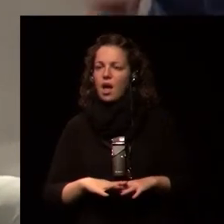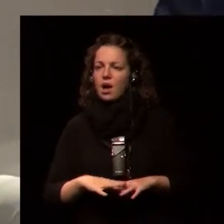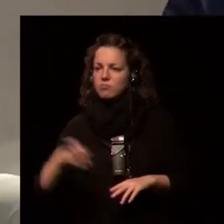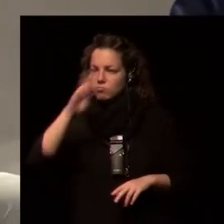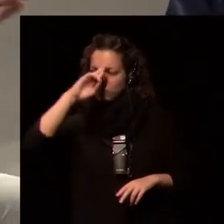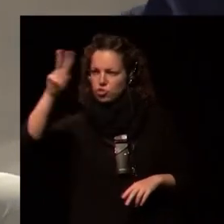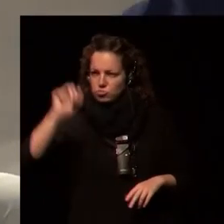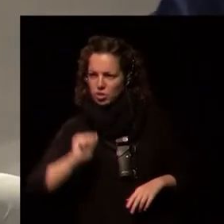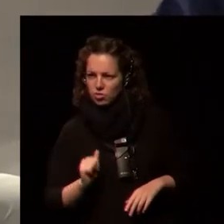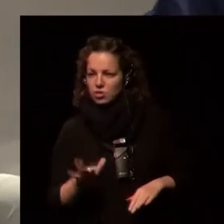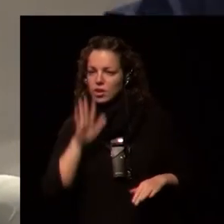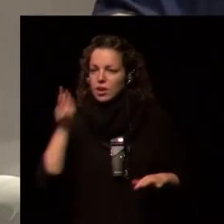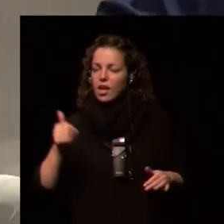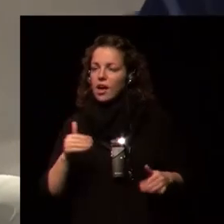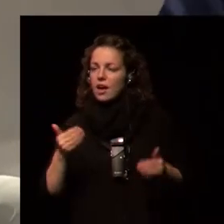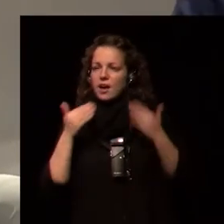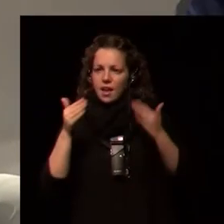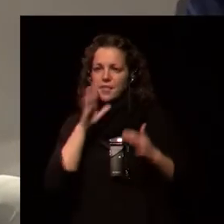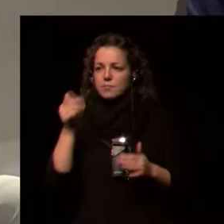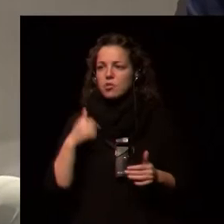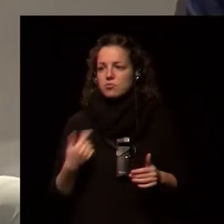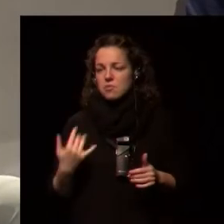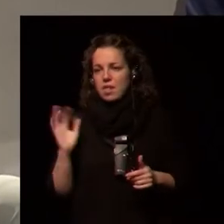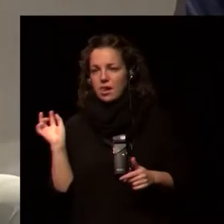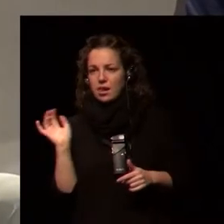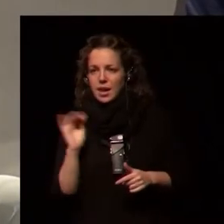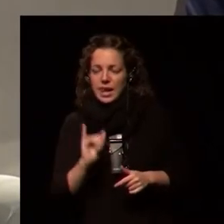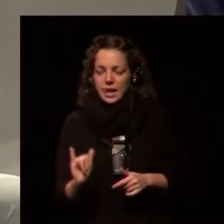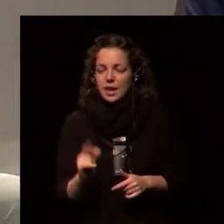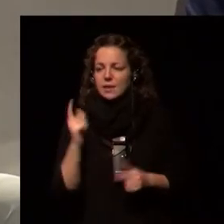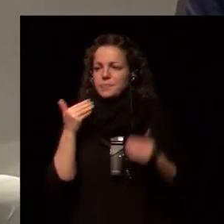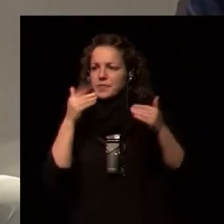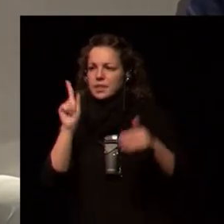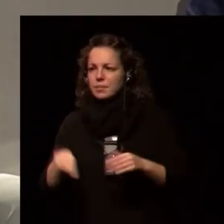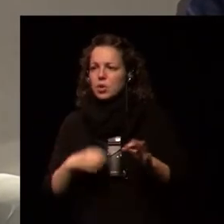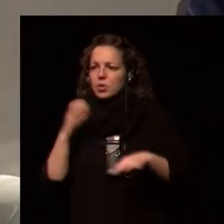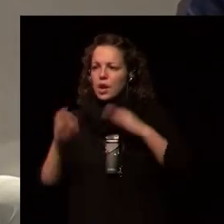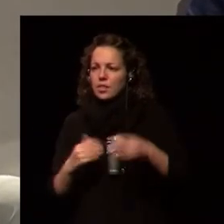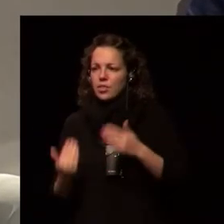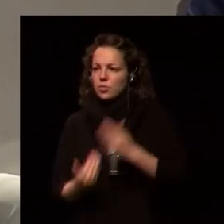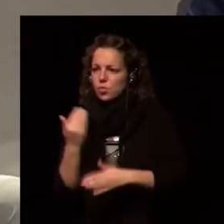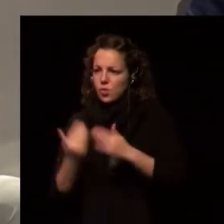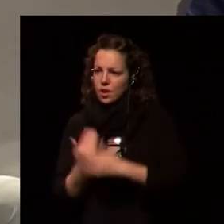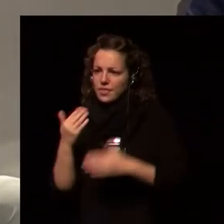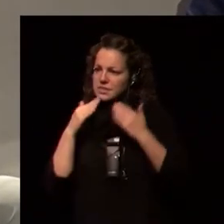vosotros. Gracias por tenerme. Gracias a la organización de las jornadas.